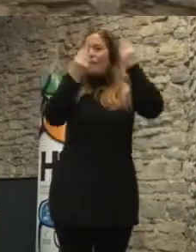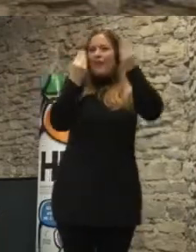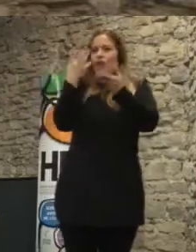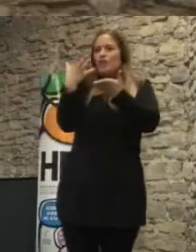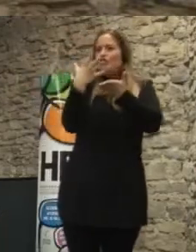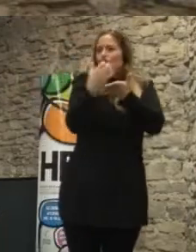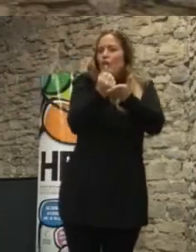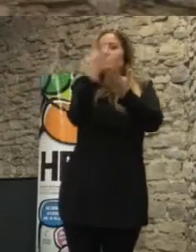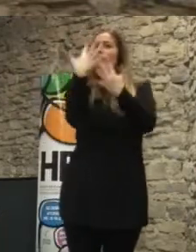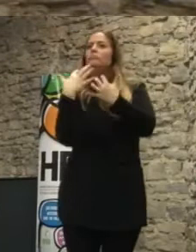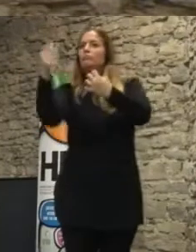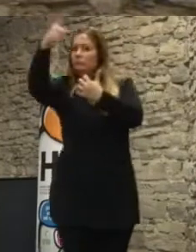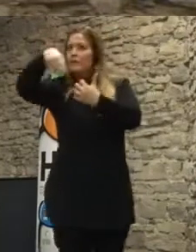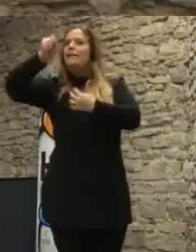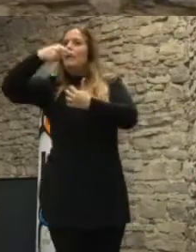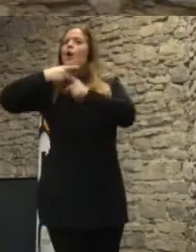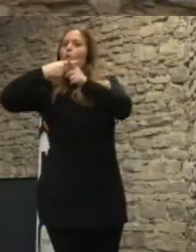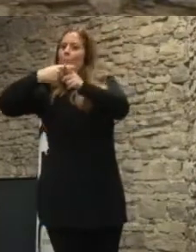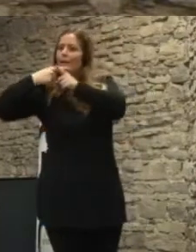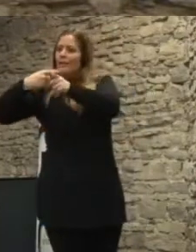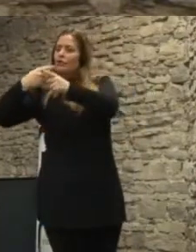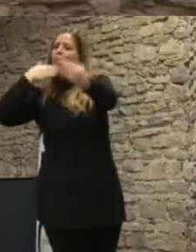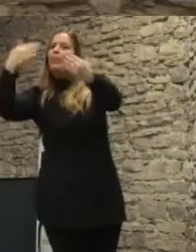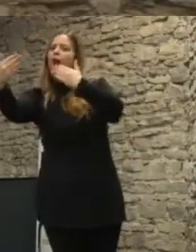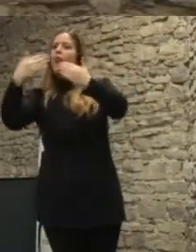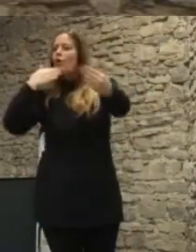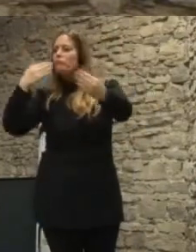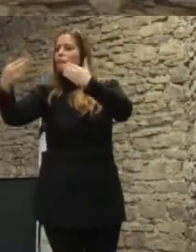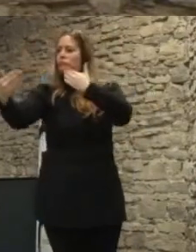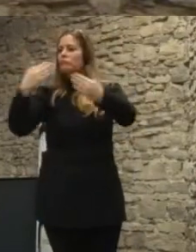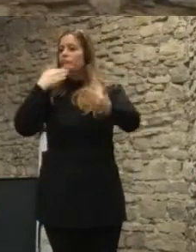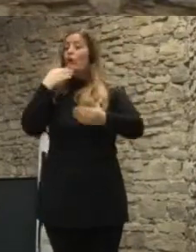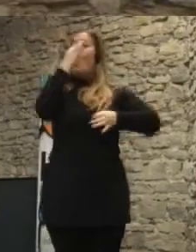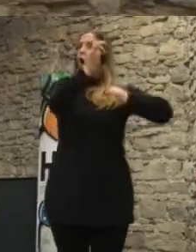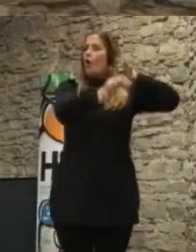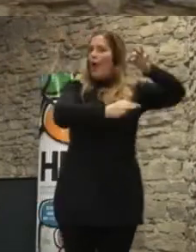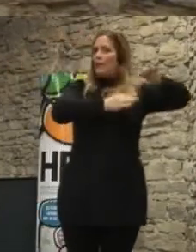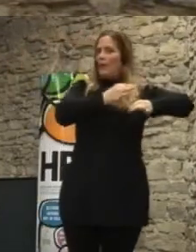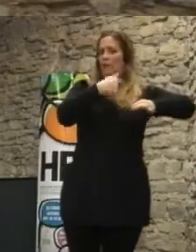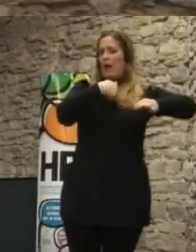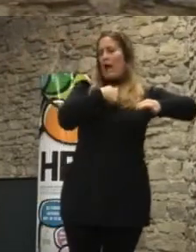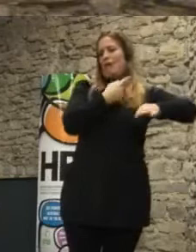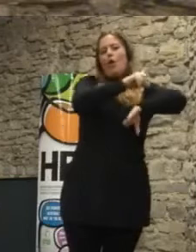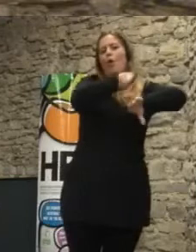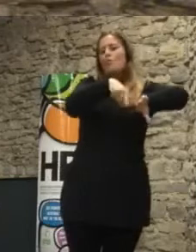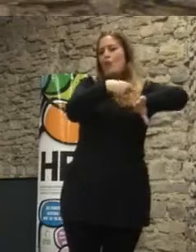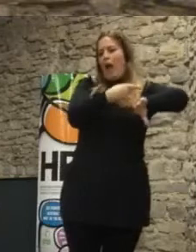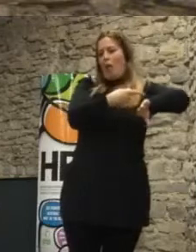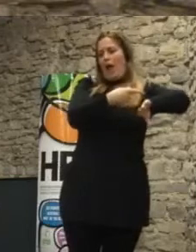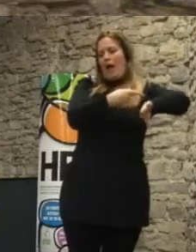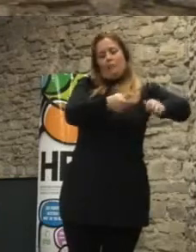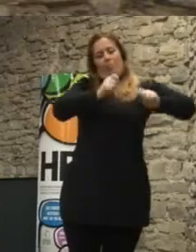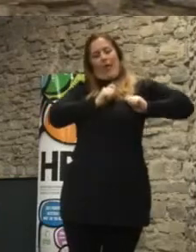ser compartidas y poder establecer un diálogo. La organización me ha reservado a mí una hora y a vosotras y vosotros 20